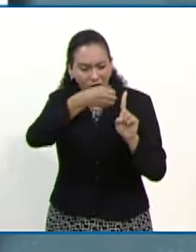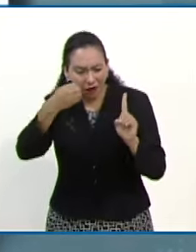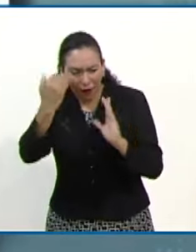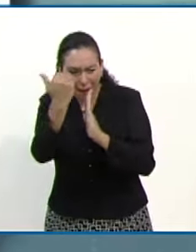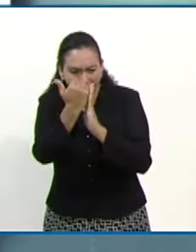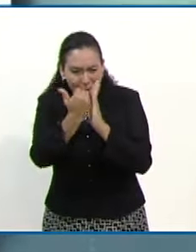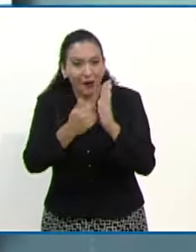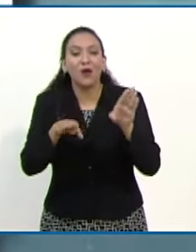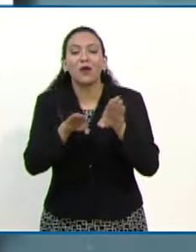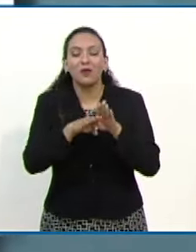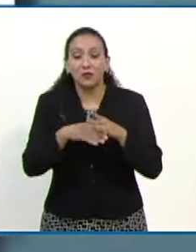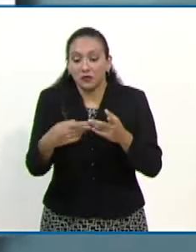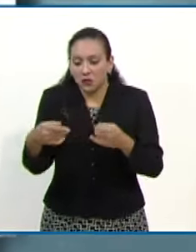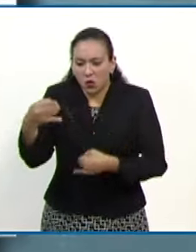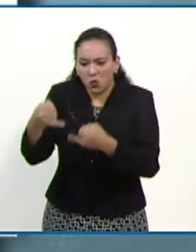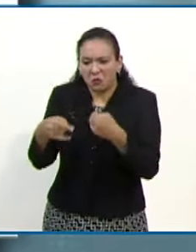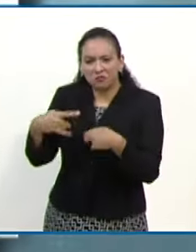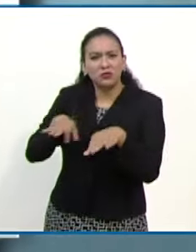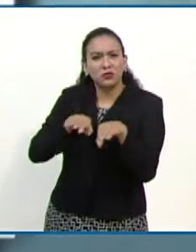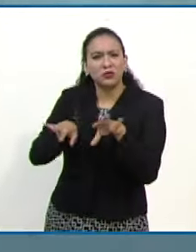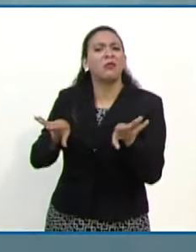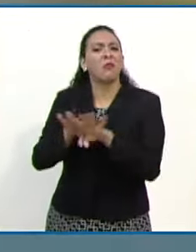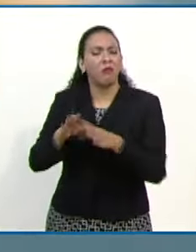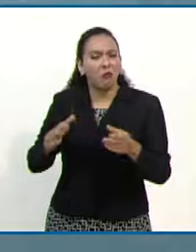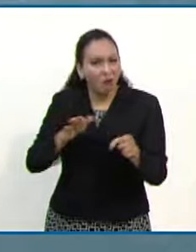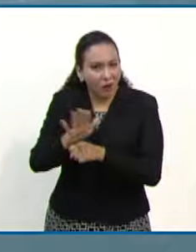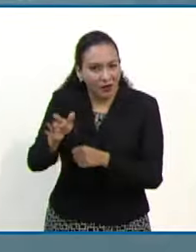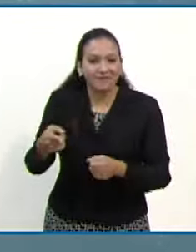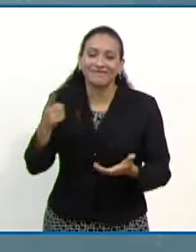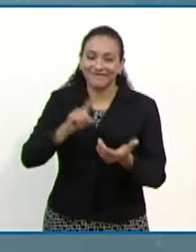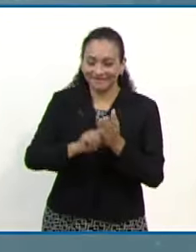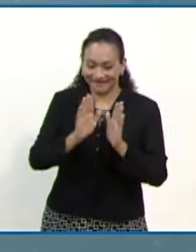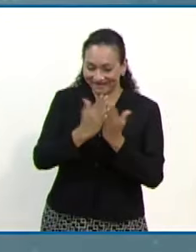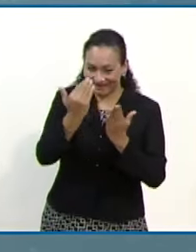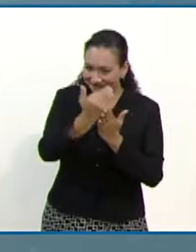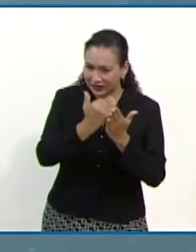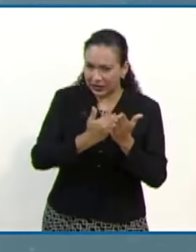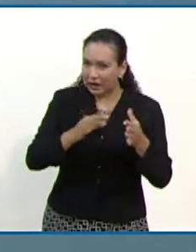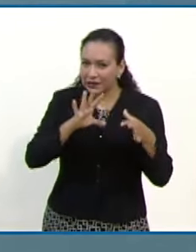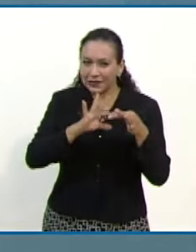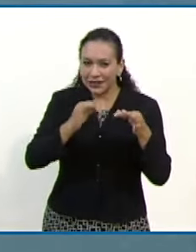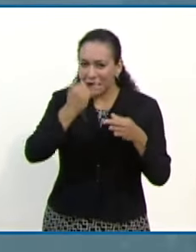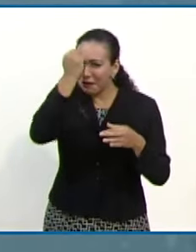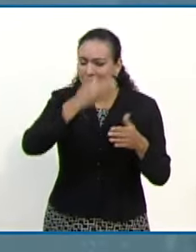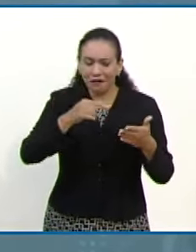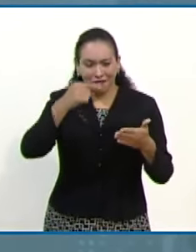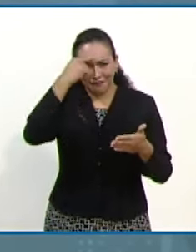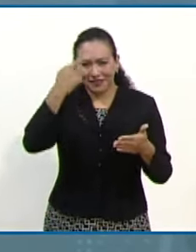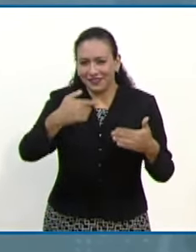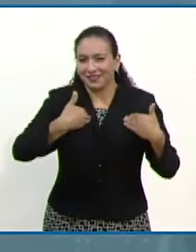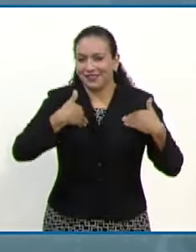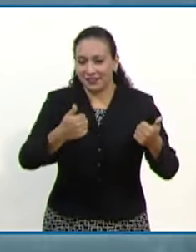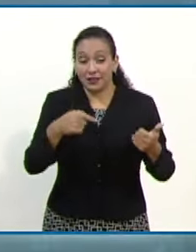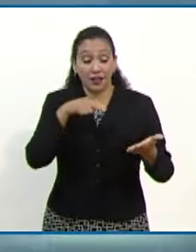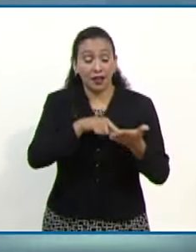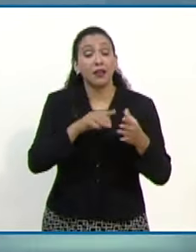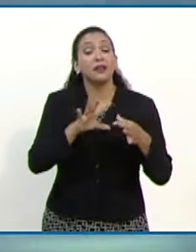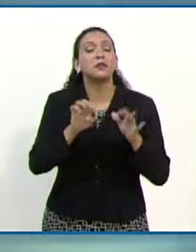personas juzgadoras en favor de la paz y convivencia social, en el equilibrio de poderes y la protección de los derechos